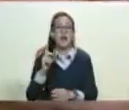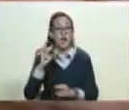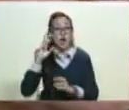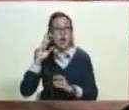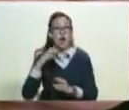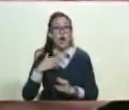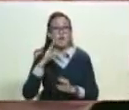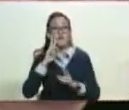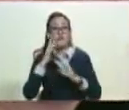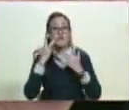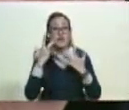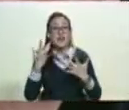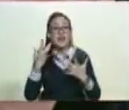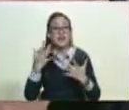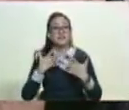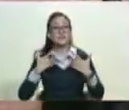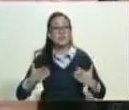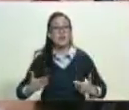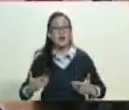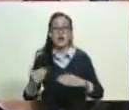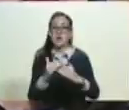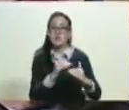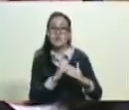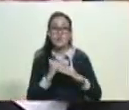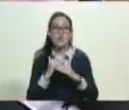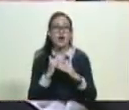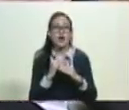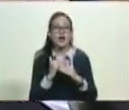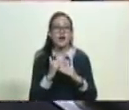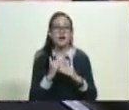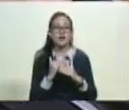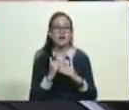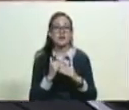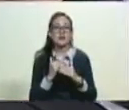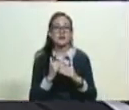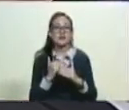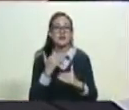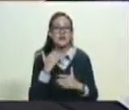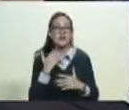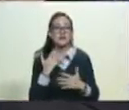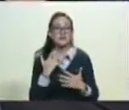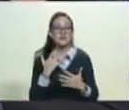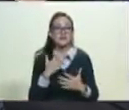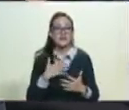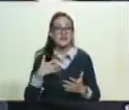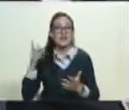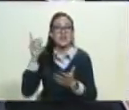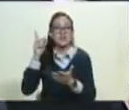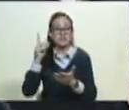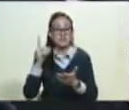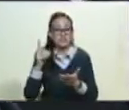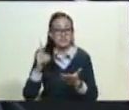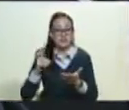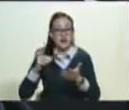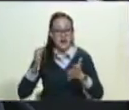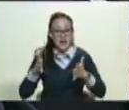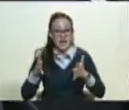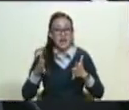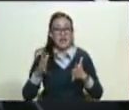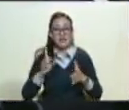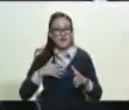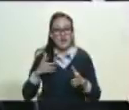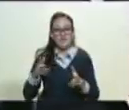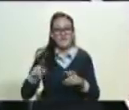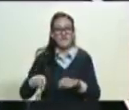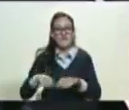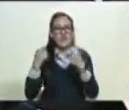al ser humano como un igual, sino alguien a quien someter en relaciones de dominación desigual y violenta.